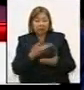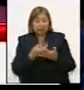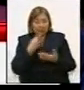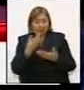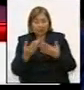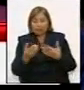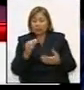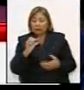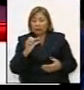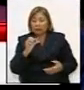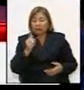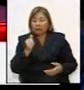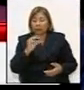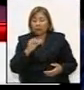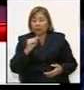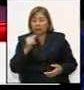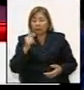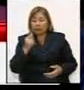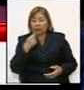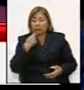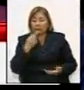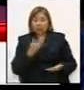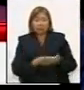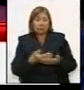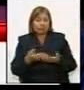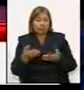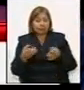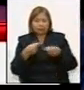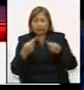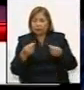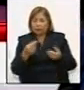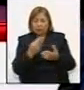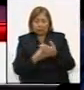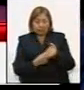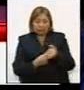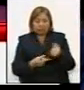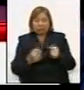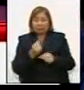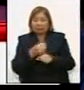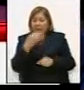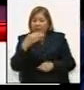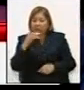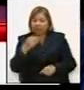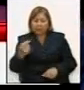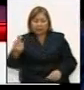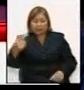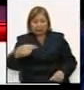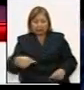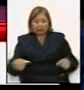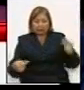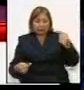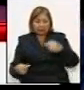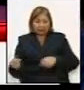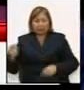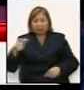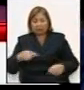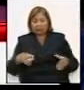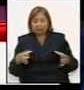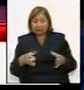se hizo famoso a partir de esa fecha, no originaba voto de confianza. Simplemente venía, exponía y se iba.